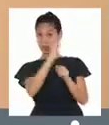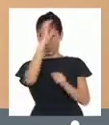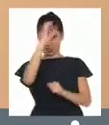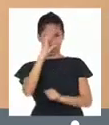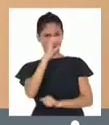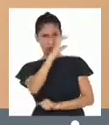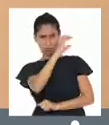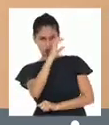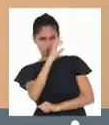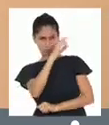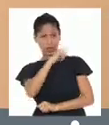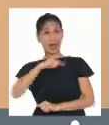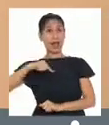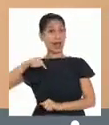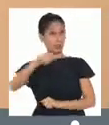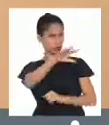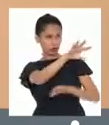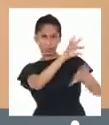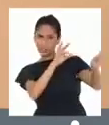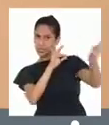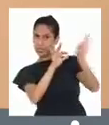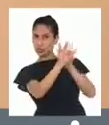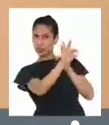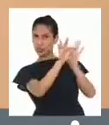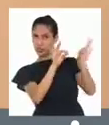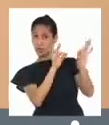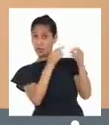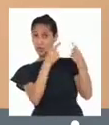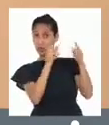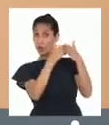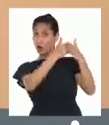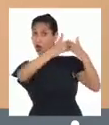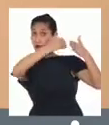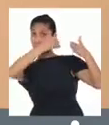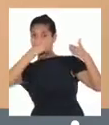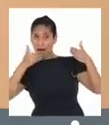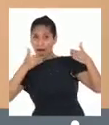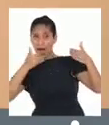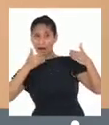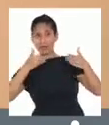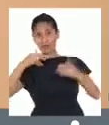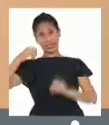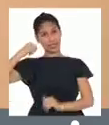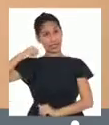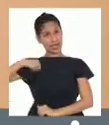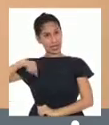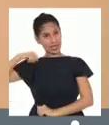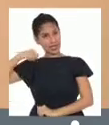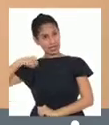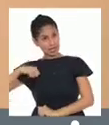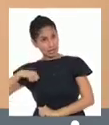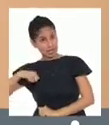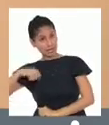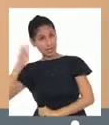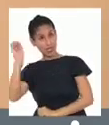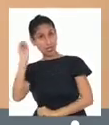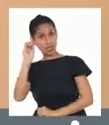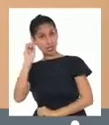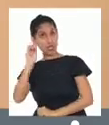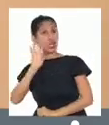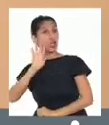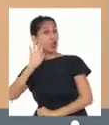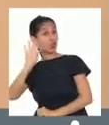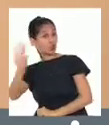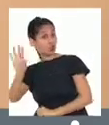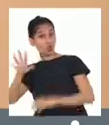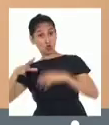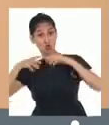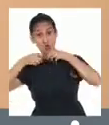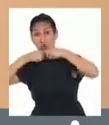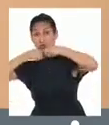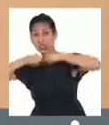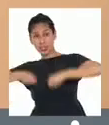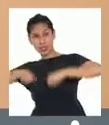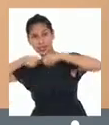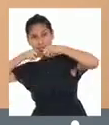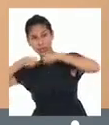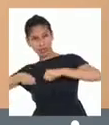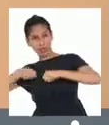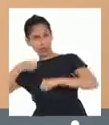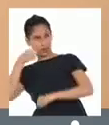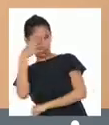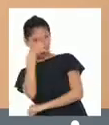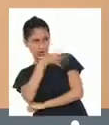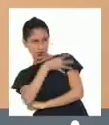elección debían estar presididos por el alcalde o regidor y por sus secretarios. Así se nombraban